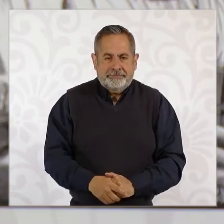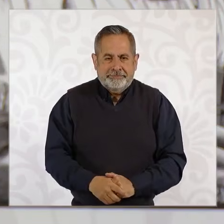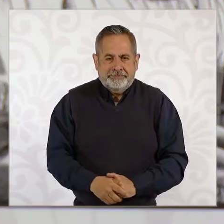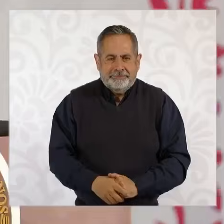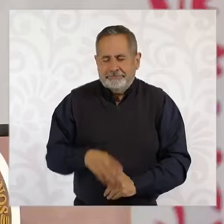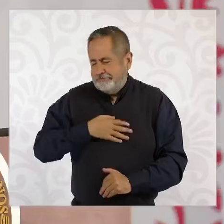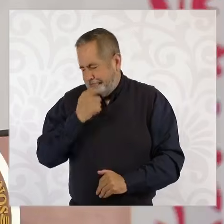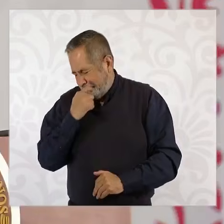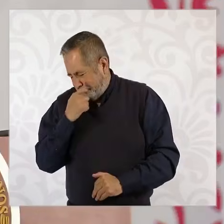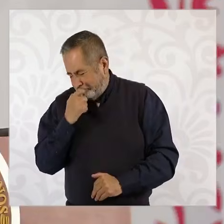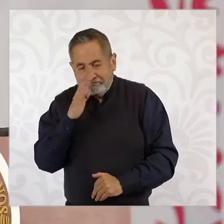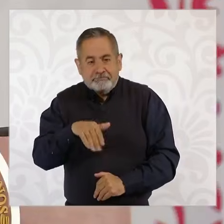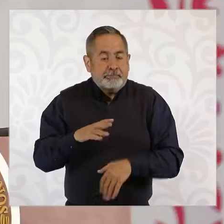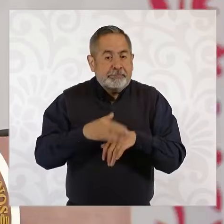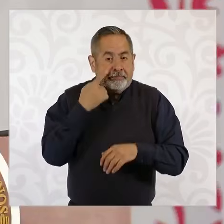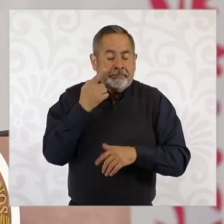Me da risa porque